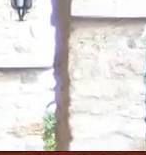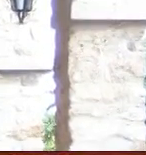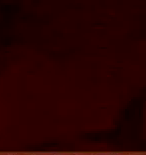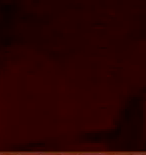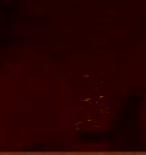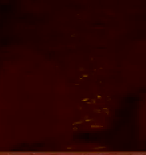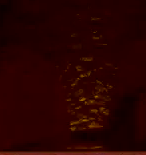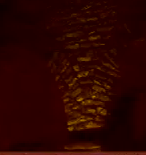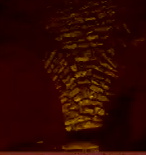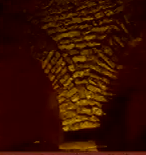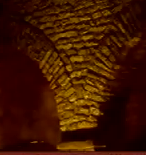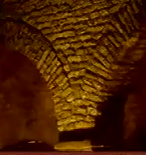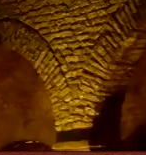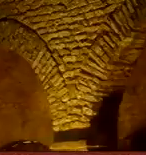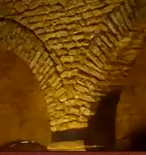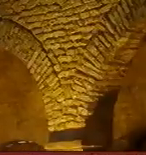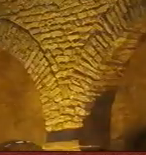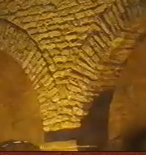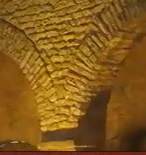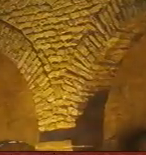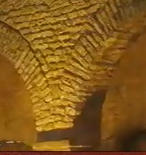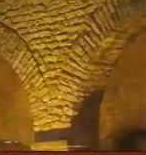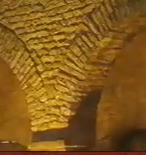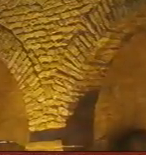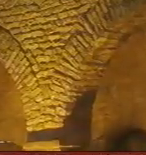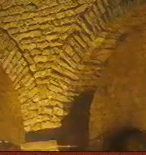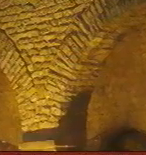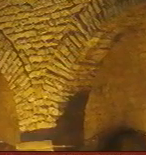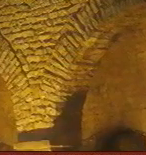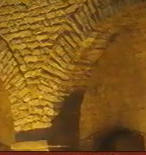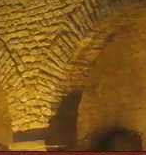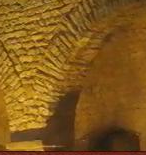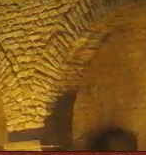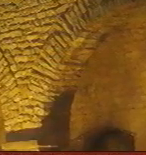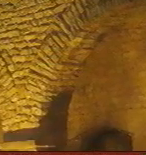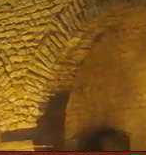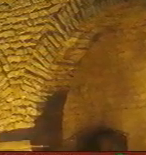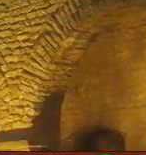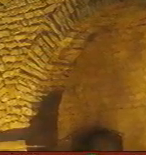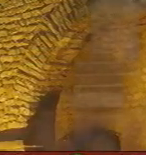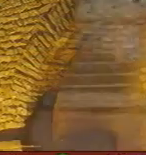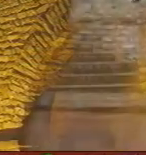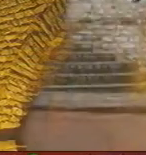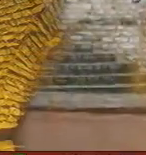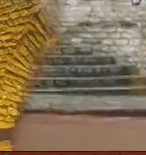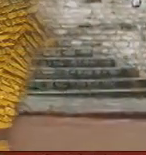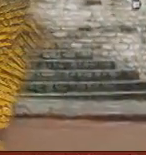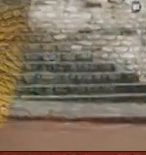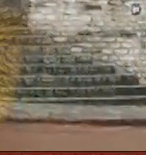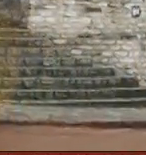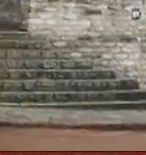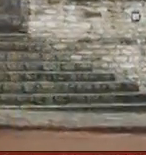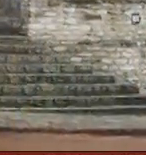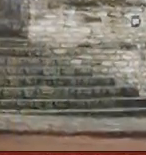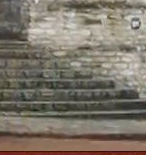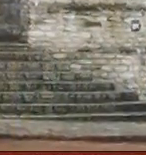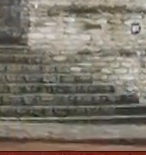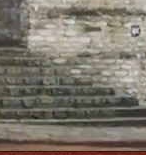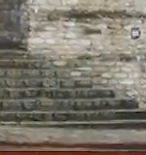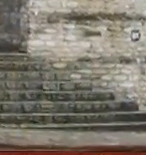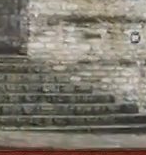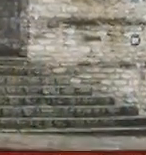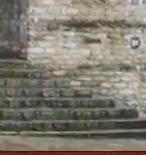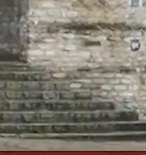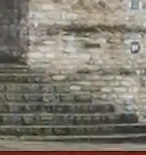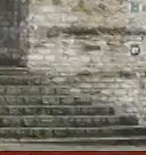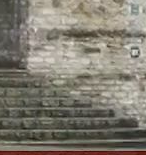Chiapas y desde 1997 es el Centro Cultural Rosario Castellanos. Este centro cultural es